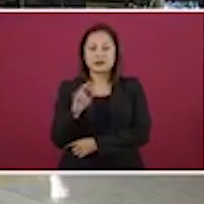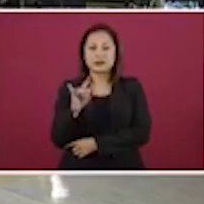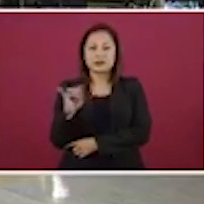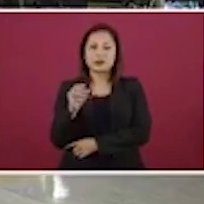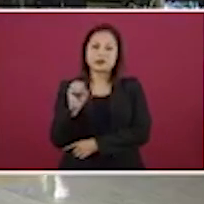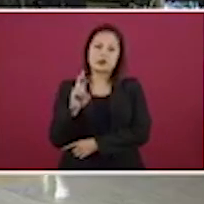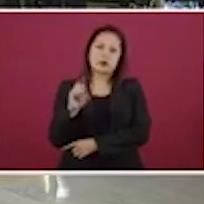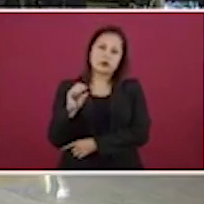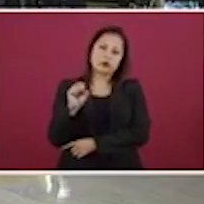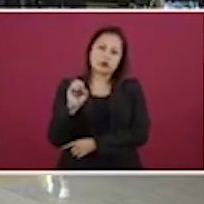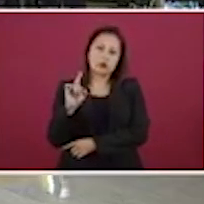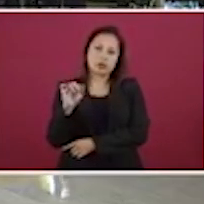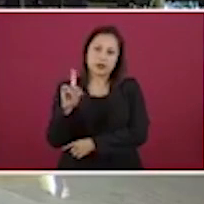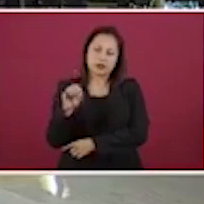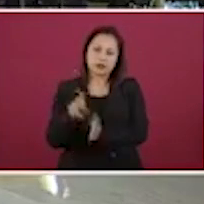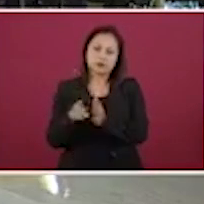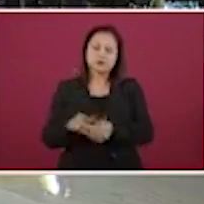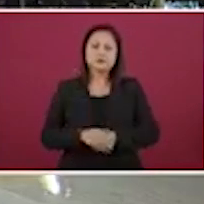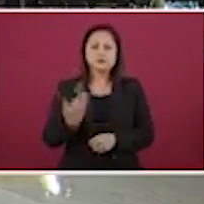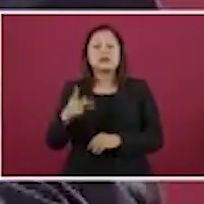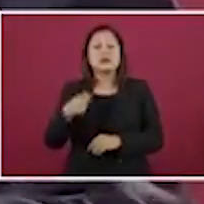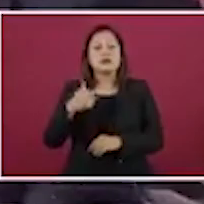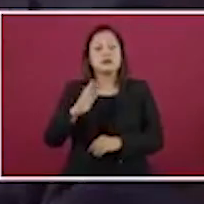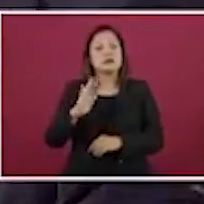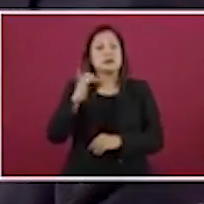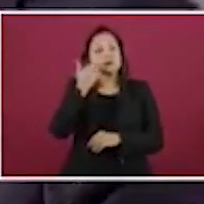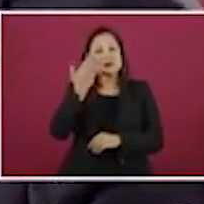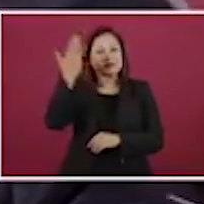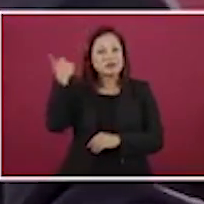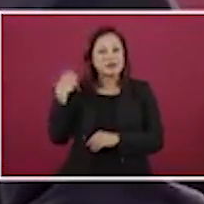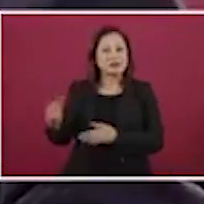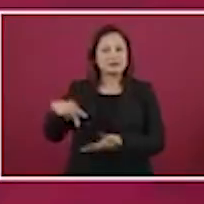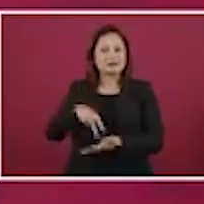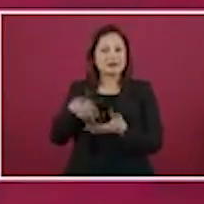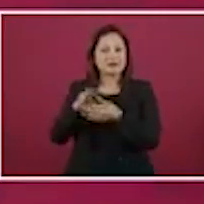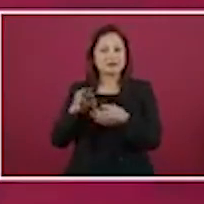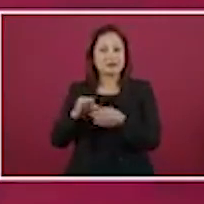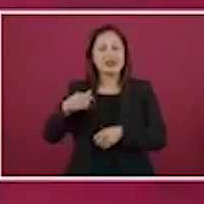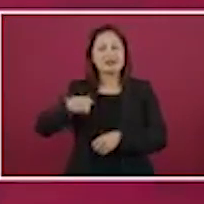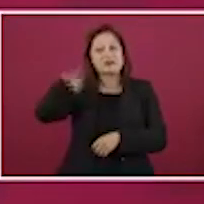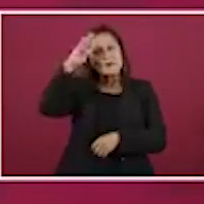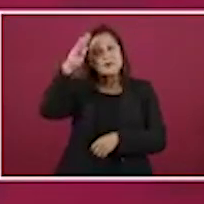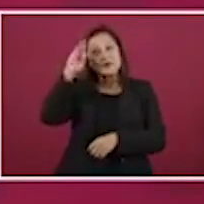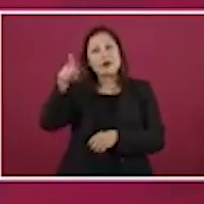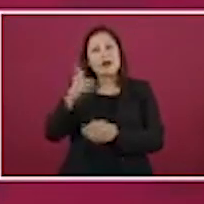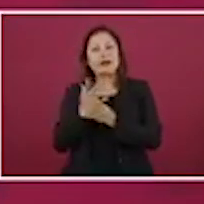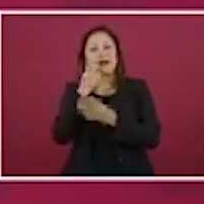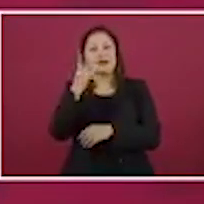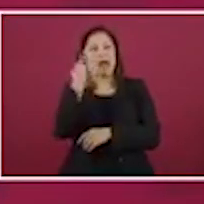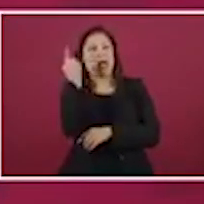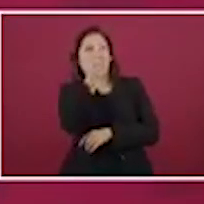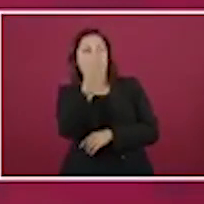prensa matutina, el primer mandatario también hizo referencia al desabasto de medicamentos e hizo una advertencia tajante.